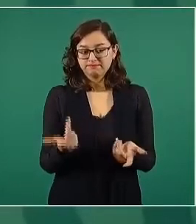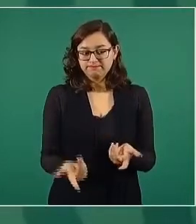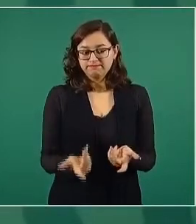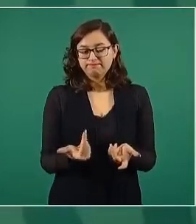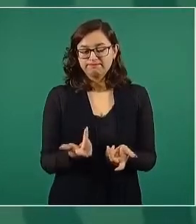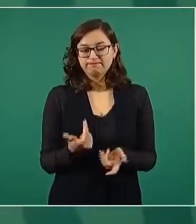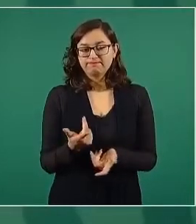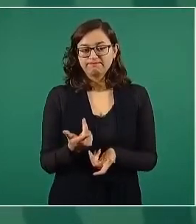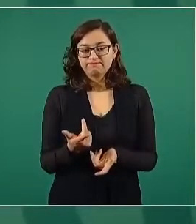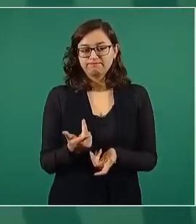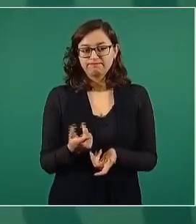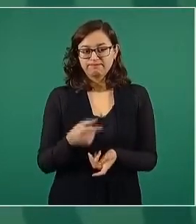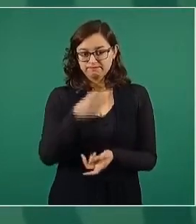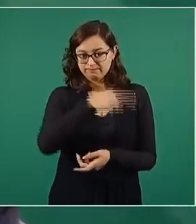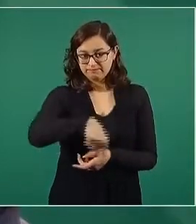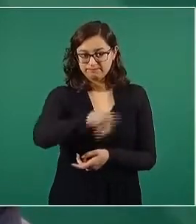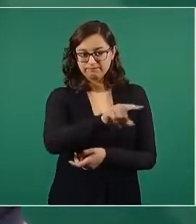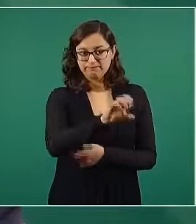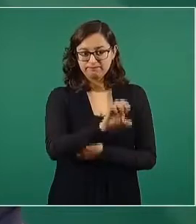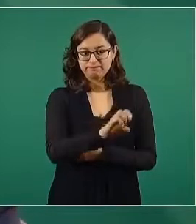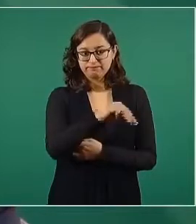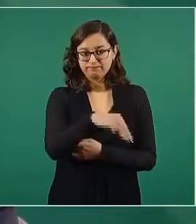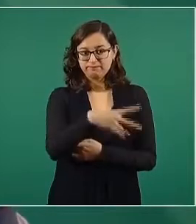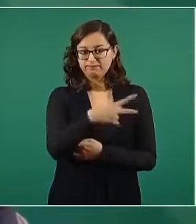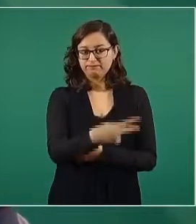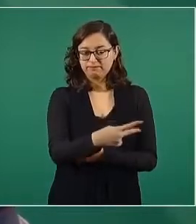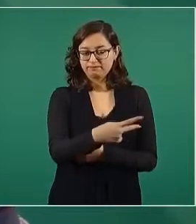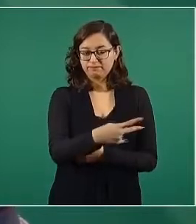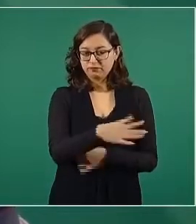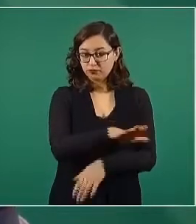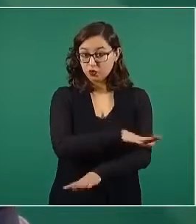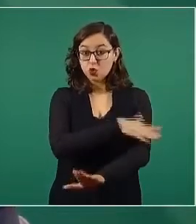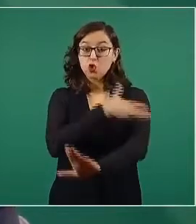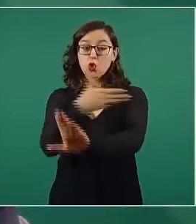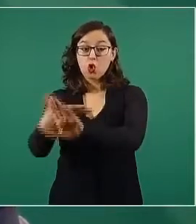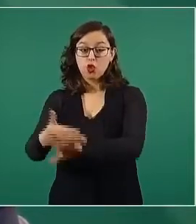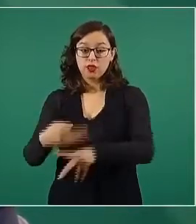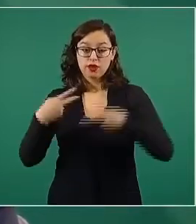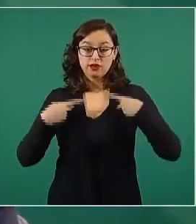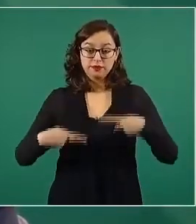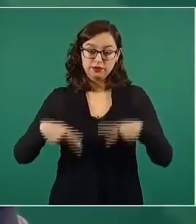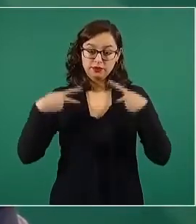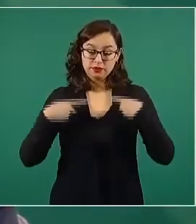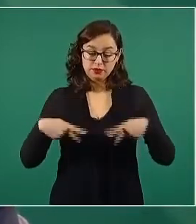hubieron tiempos en que utilizaron al Estado Mayor para reprimir.